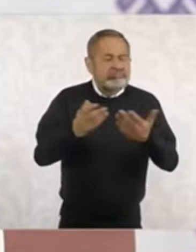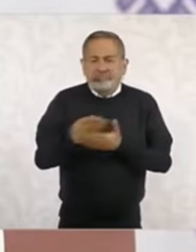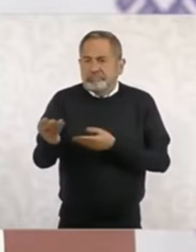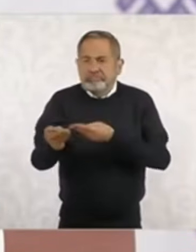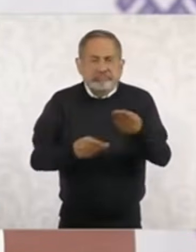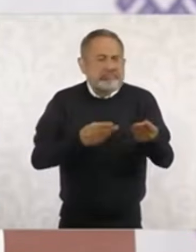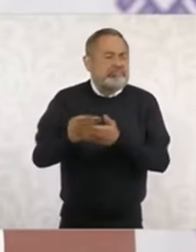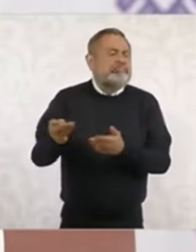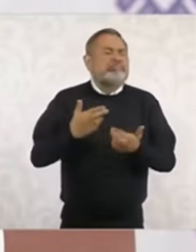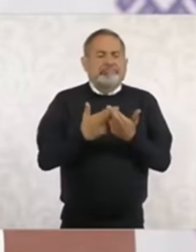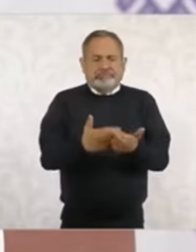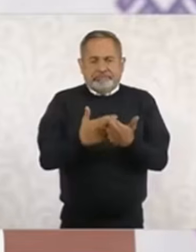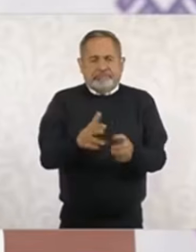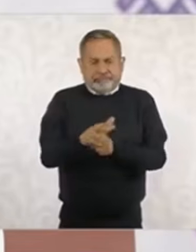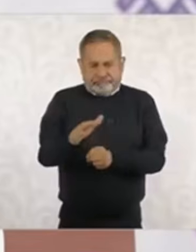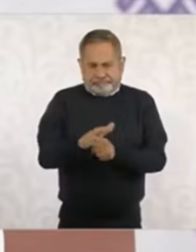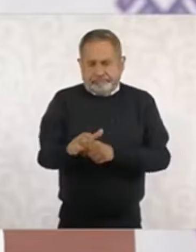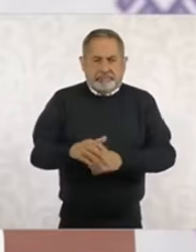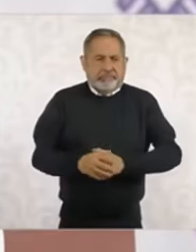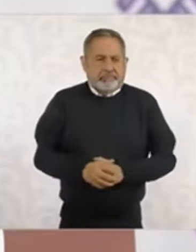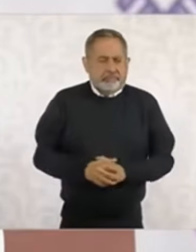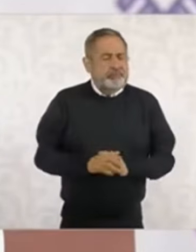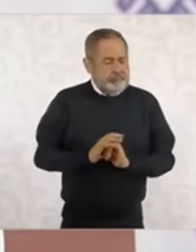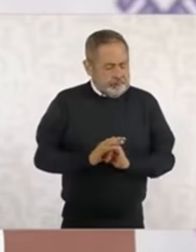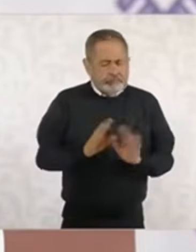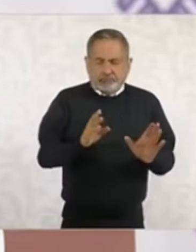el mensaje. Ahora,